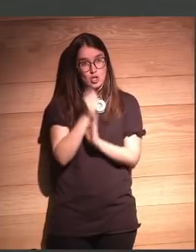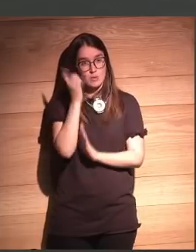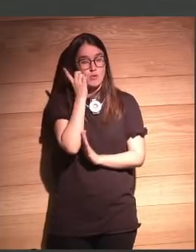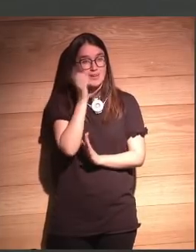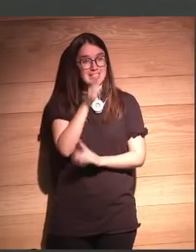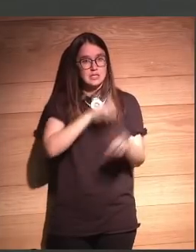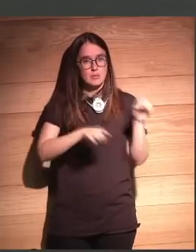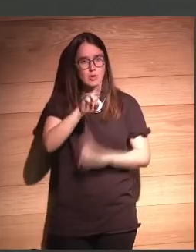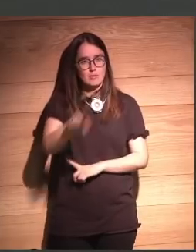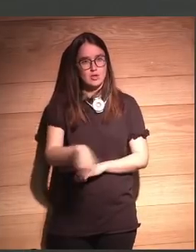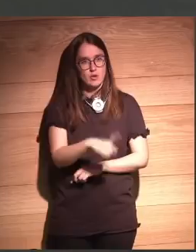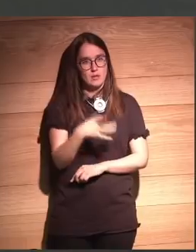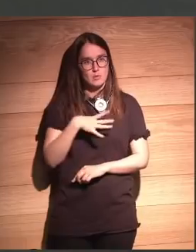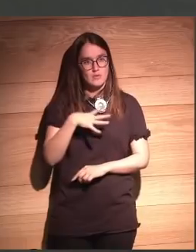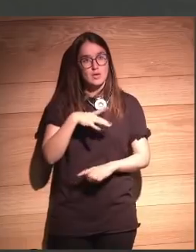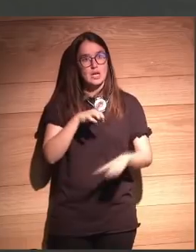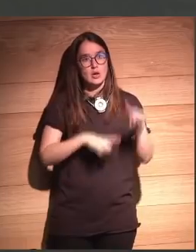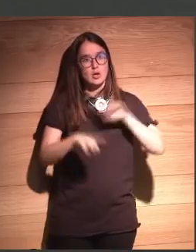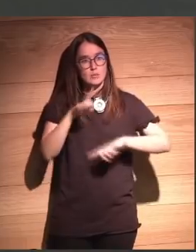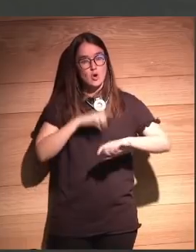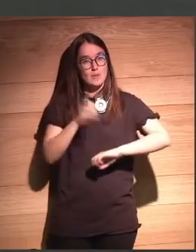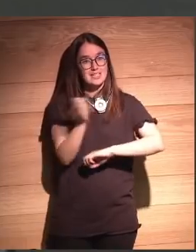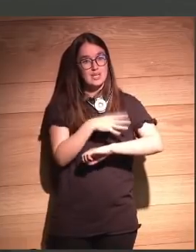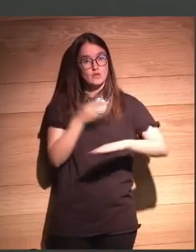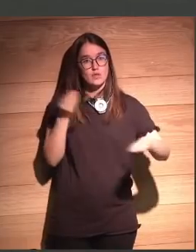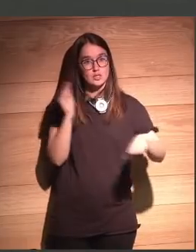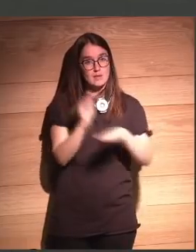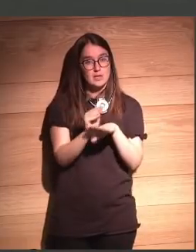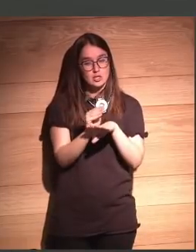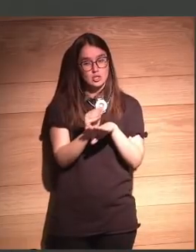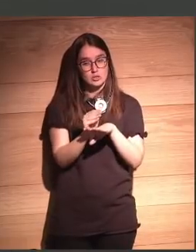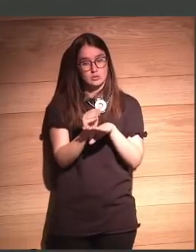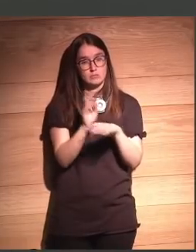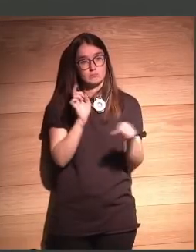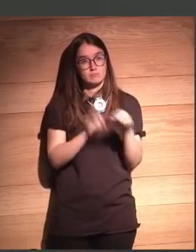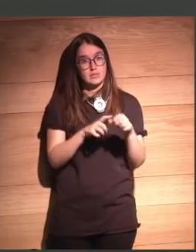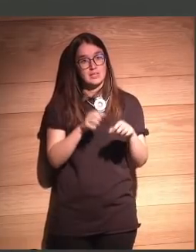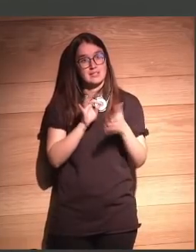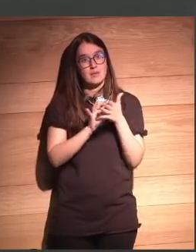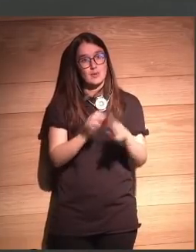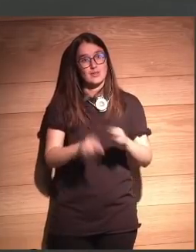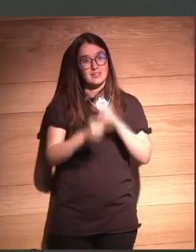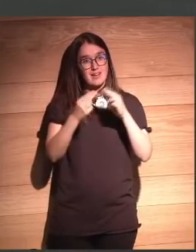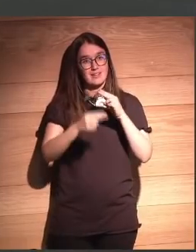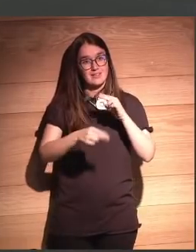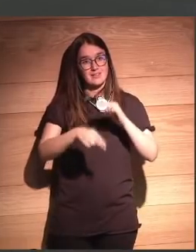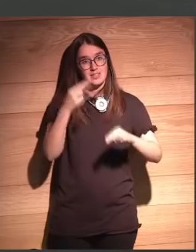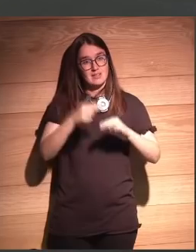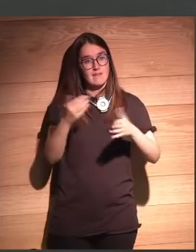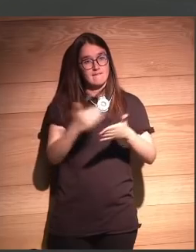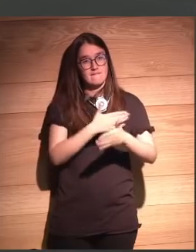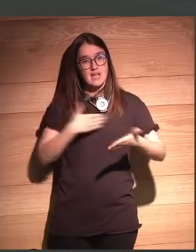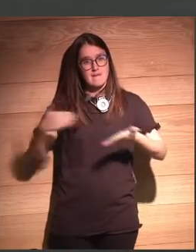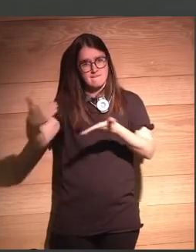no es el problema, por favor. El problema es que los fondos de inversión están metidos en el servicio del taxi y se quieren